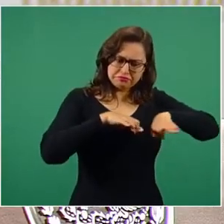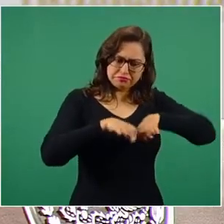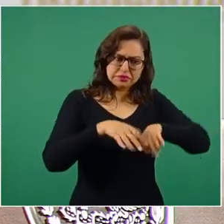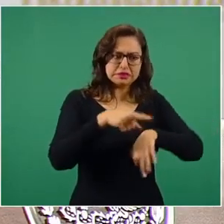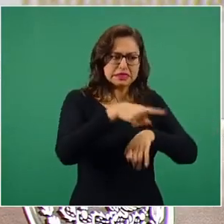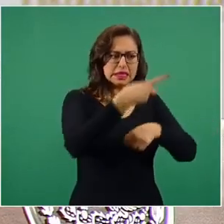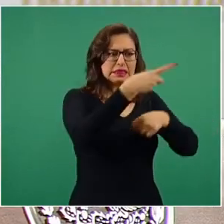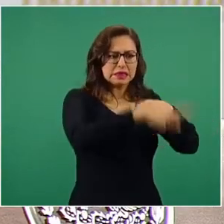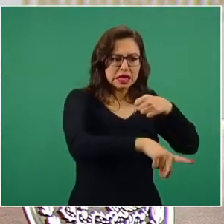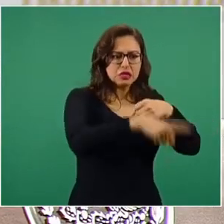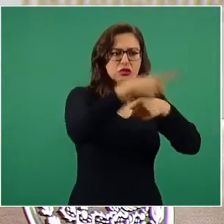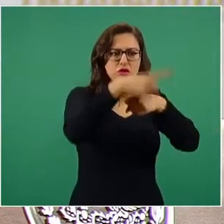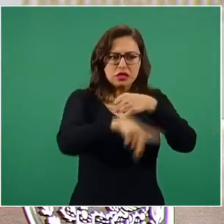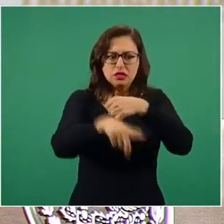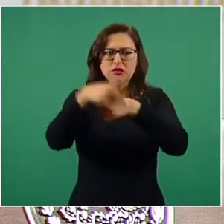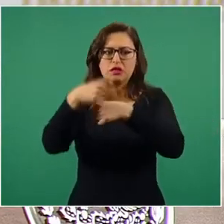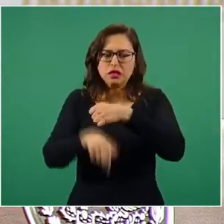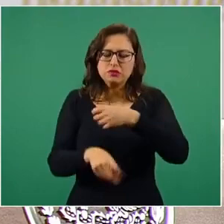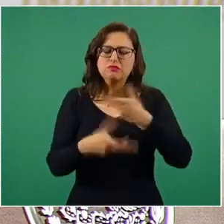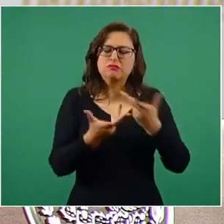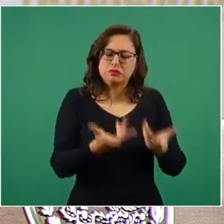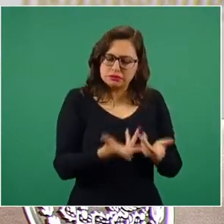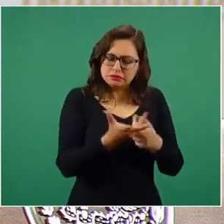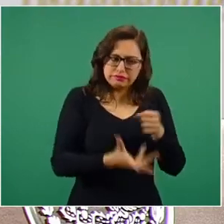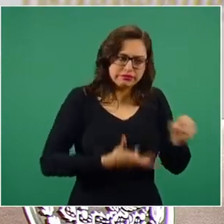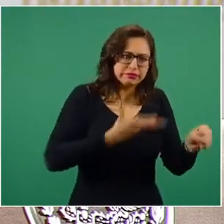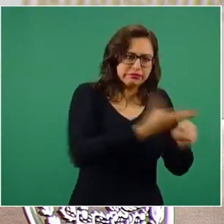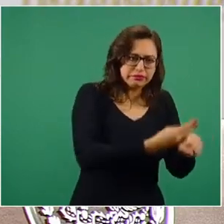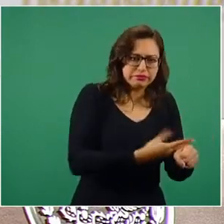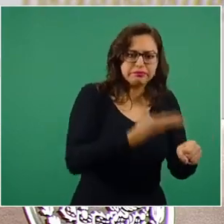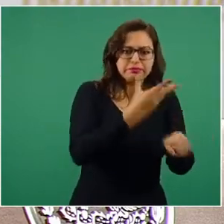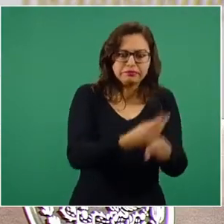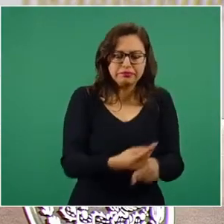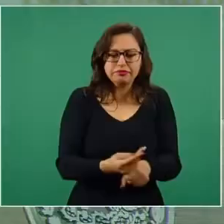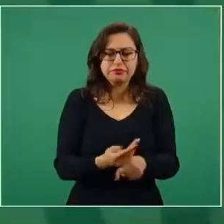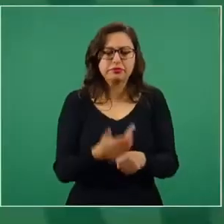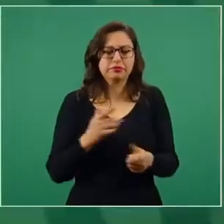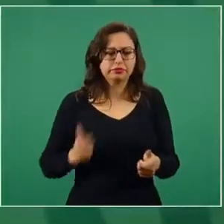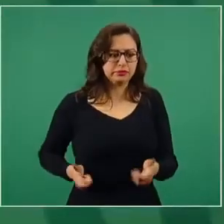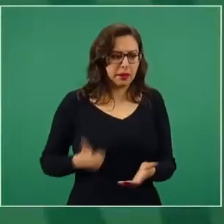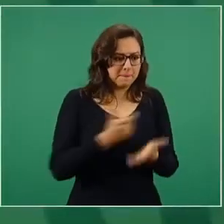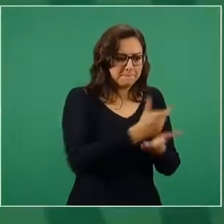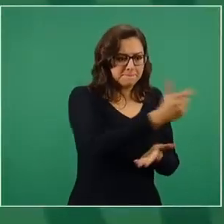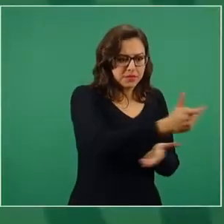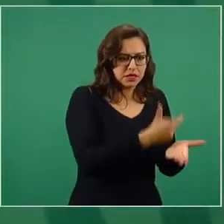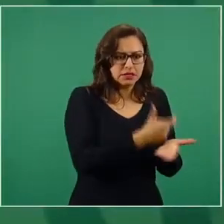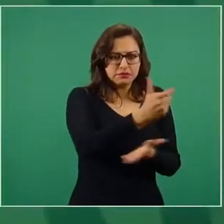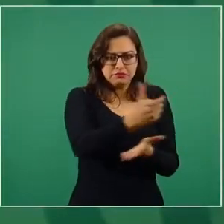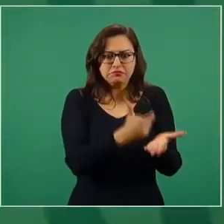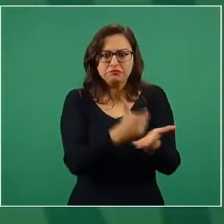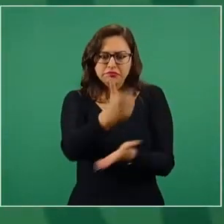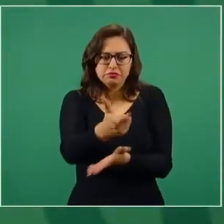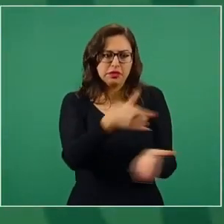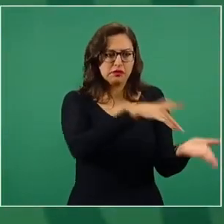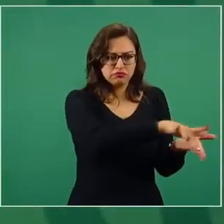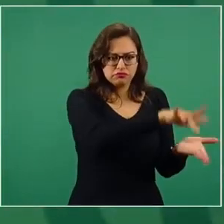reparar los daños por lo que corresponde al Estado, apoyando con las indemnizaciones a los familiares,